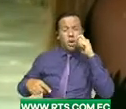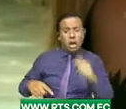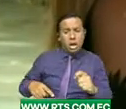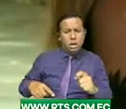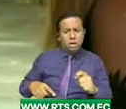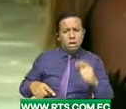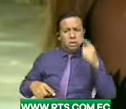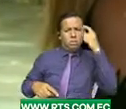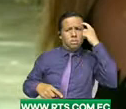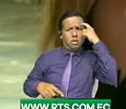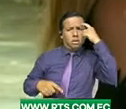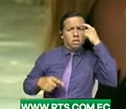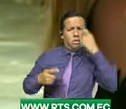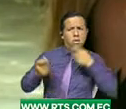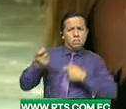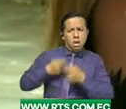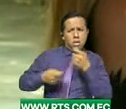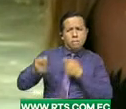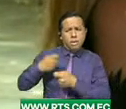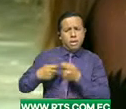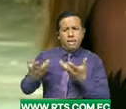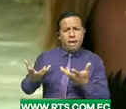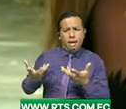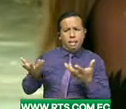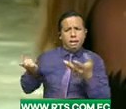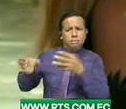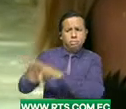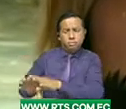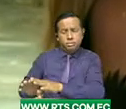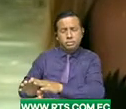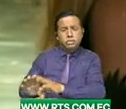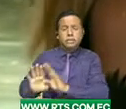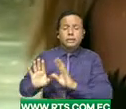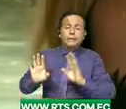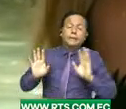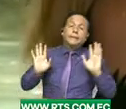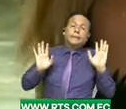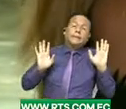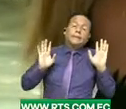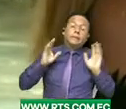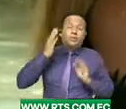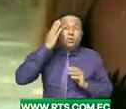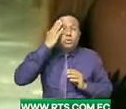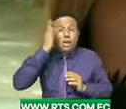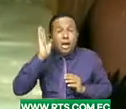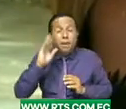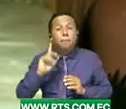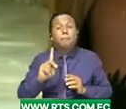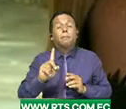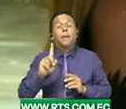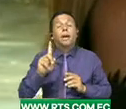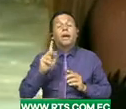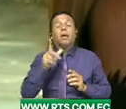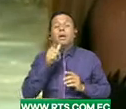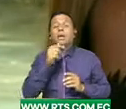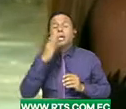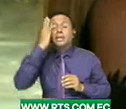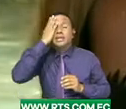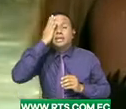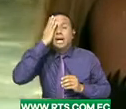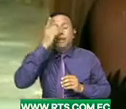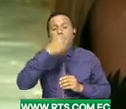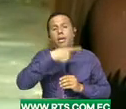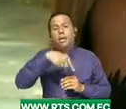mercado, algo se continuará vendiendo en Rusia, pero eso es un tema que le compete fundamentalmente al sector